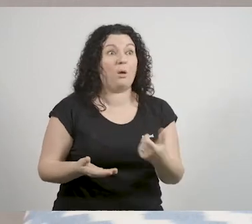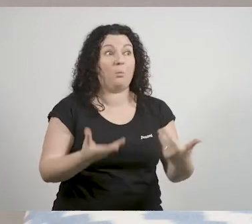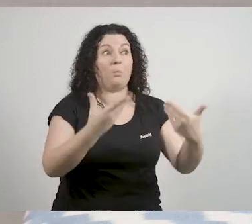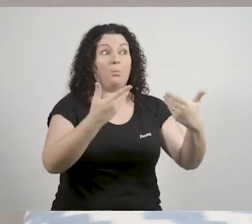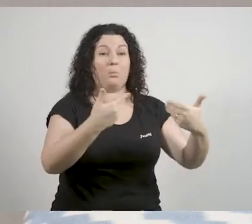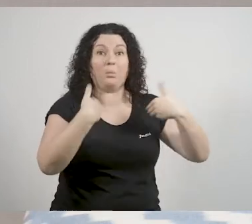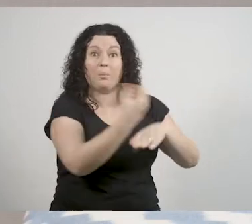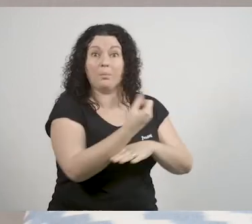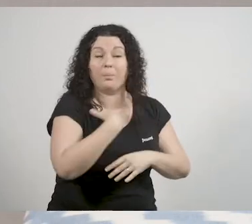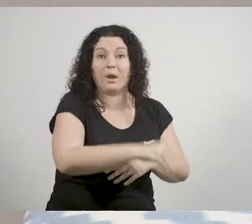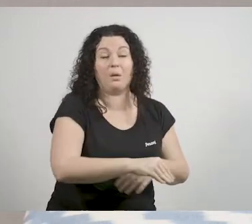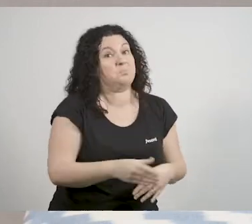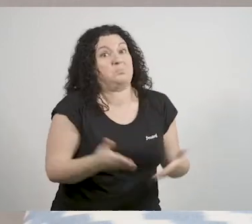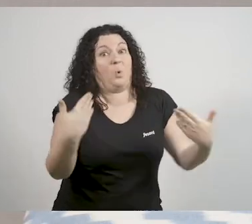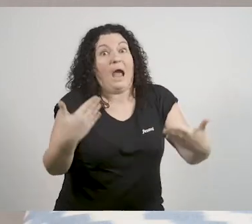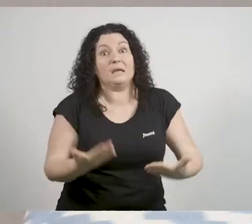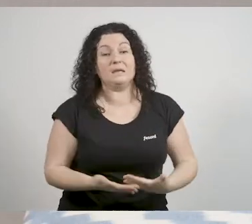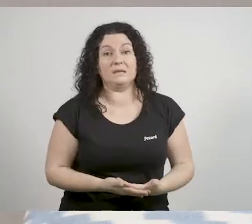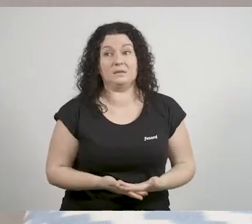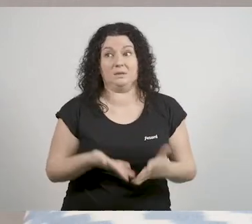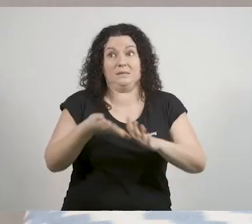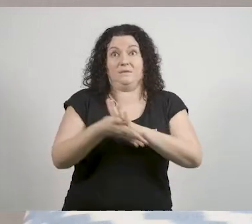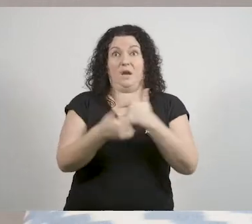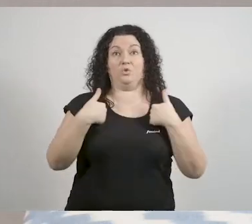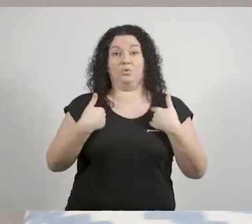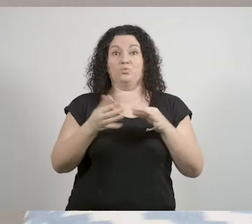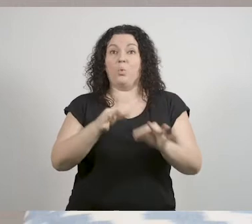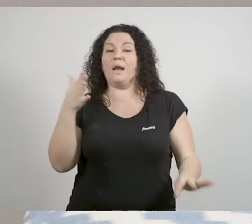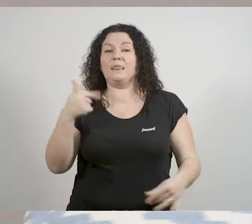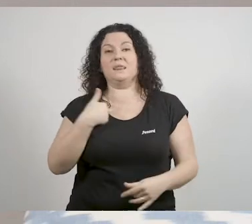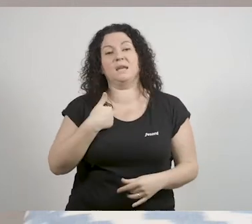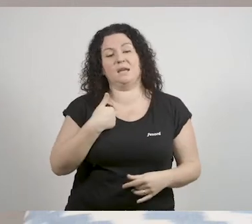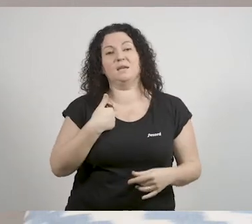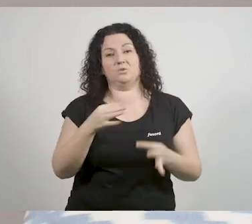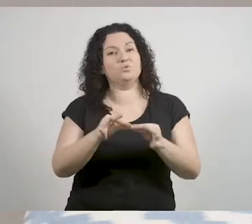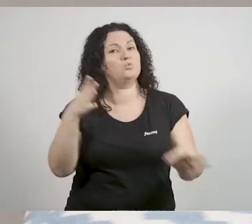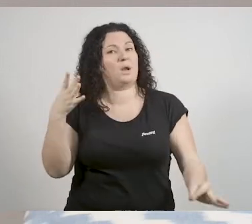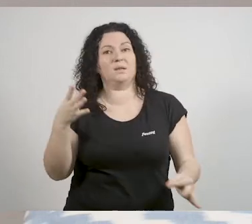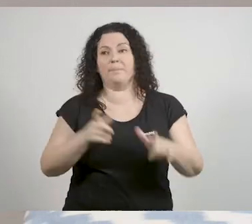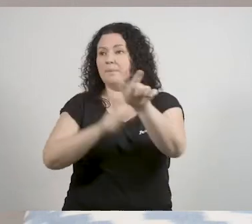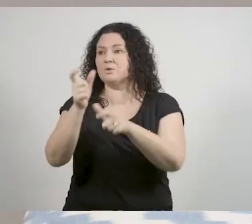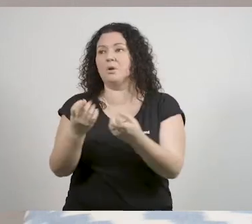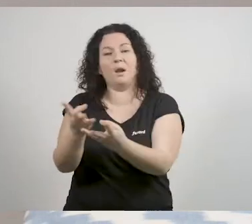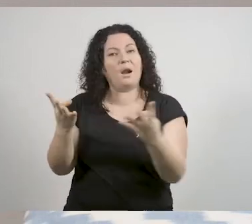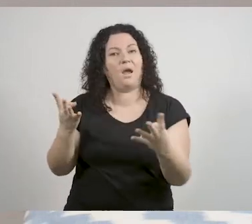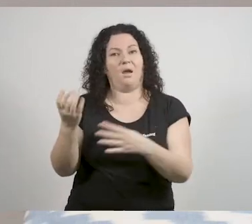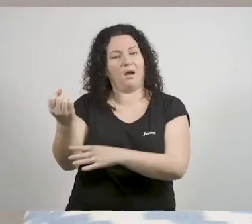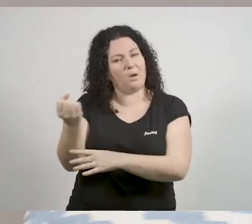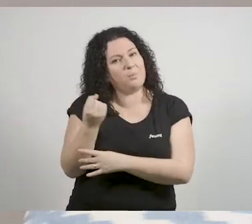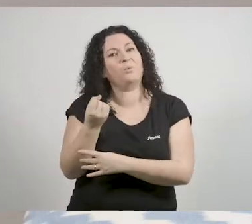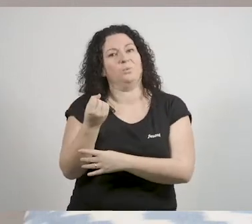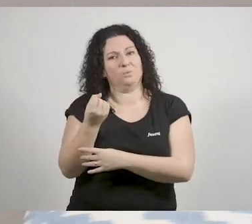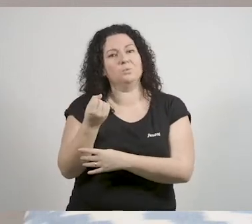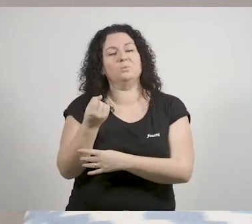mujeres pueden tener ese apoyo. Yo tuve la suerte, o la he tenido y la sigo teniendo, ¿no?, de tener